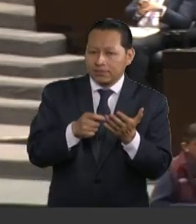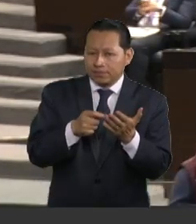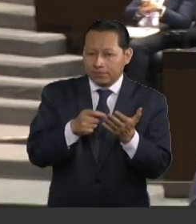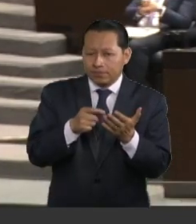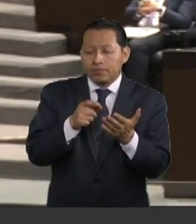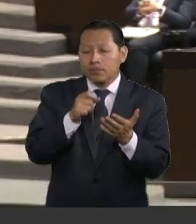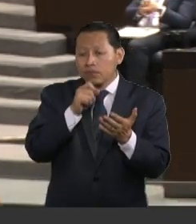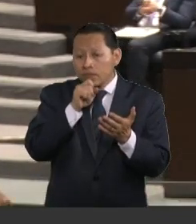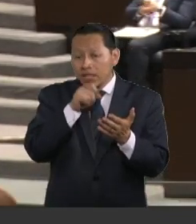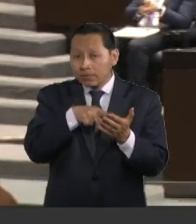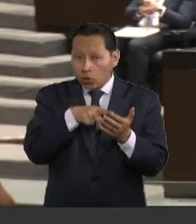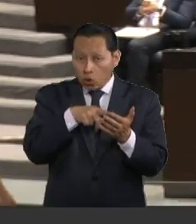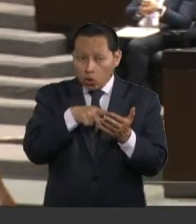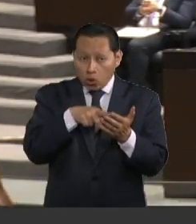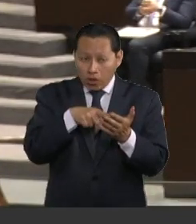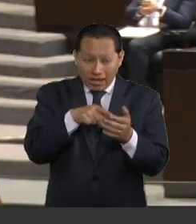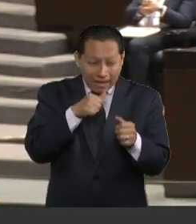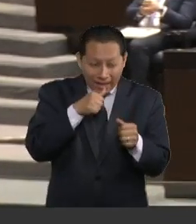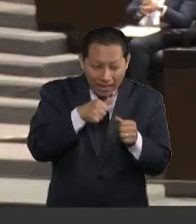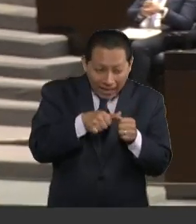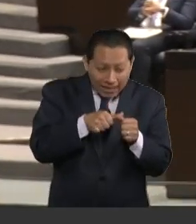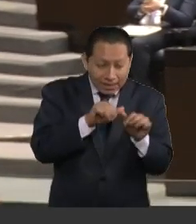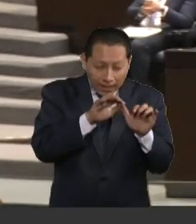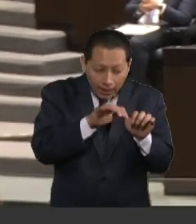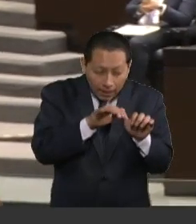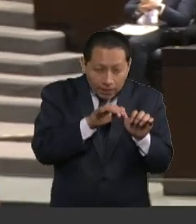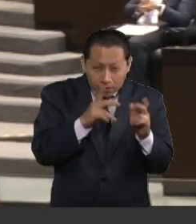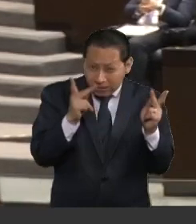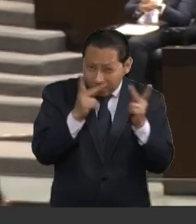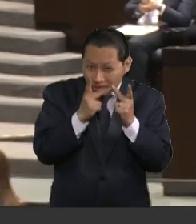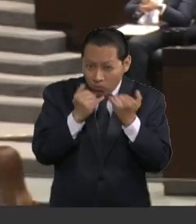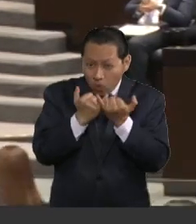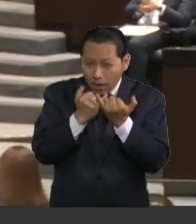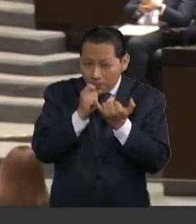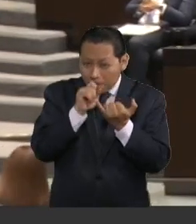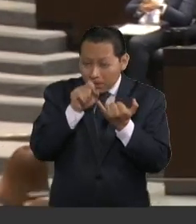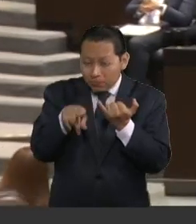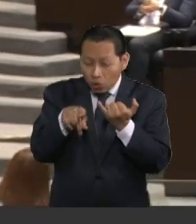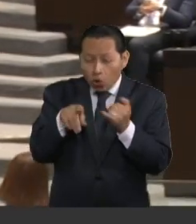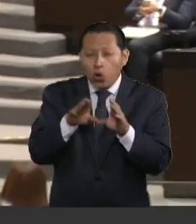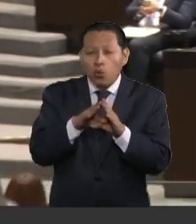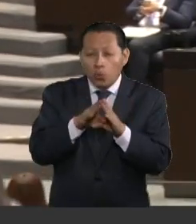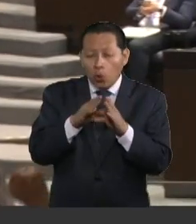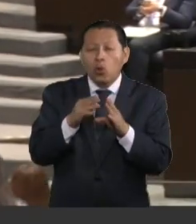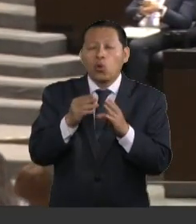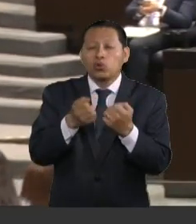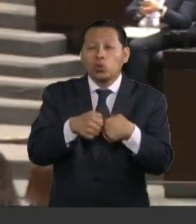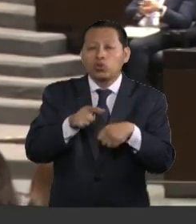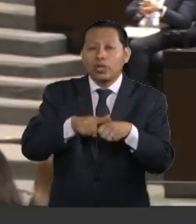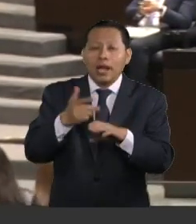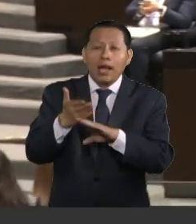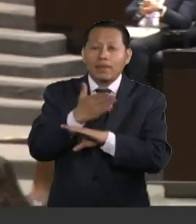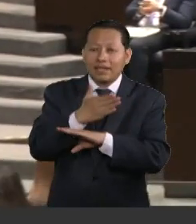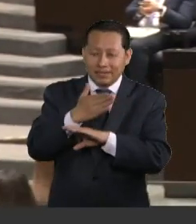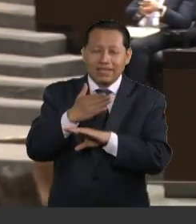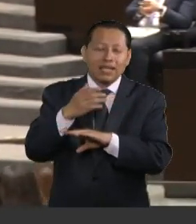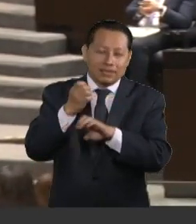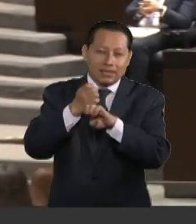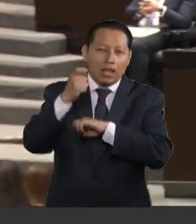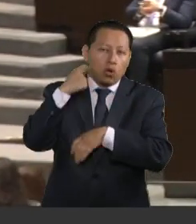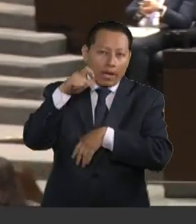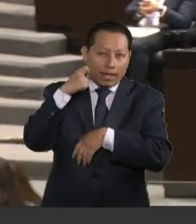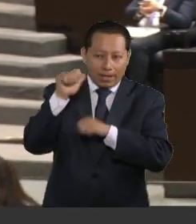alcances a la que contenía el espíritu social que inspiraba a los constituyentes de Querétaro